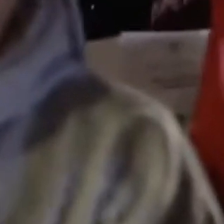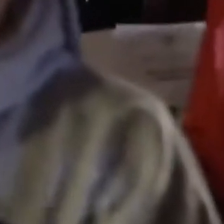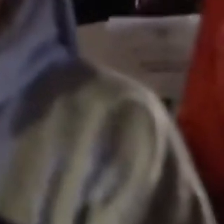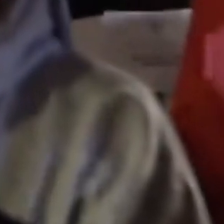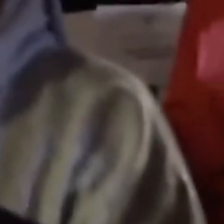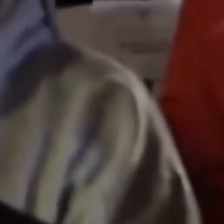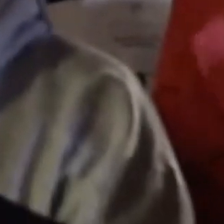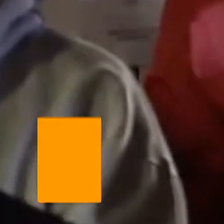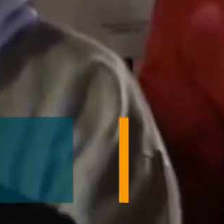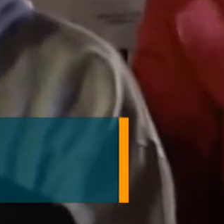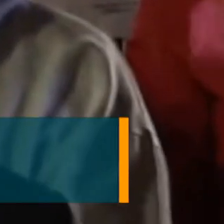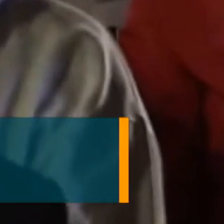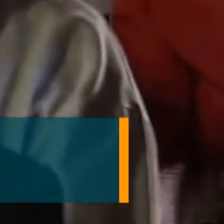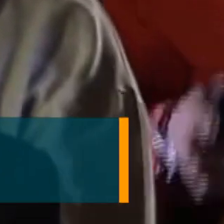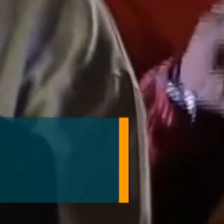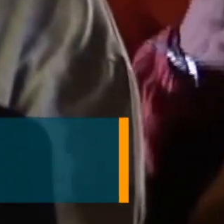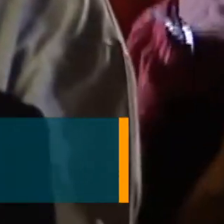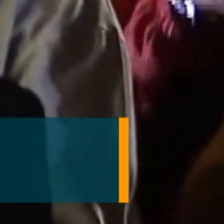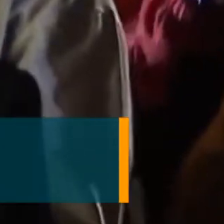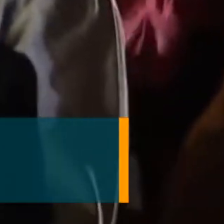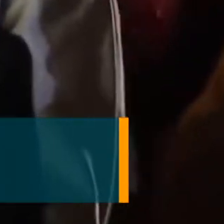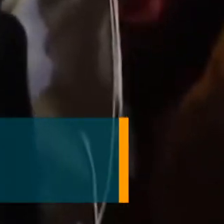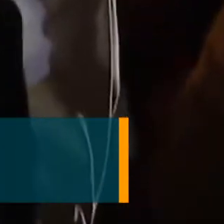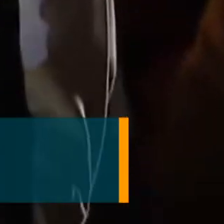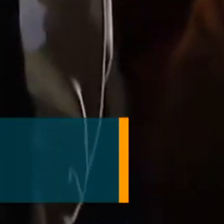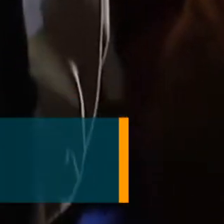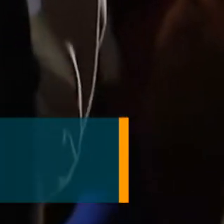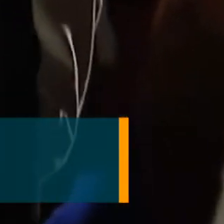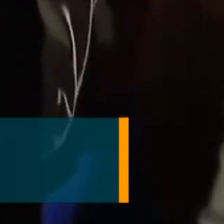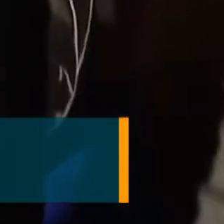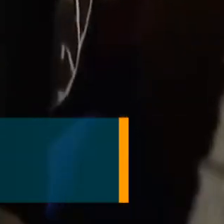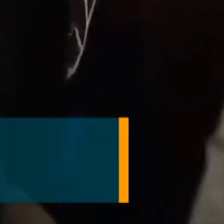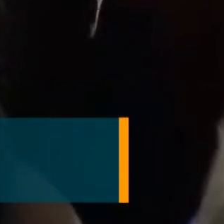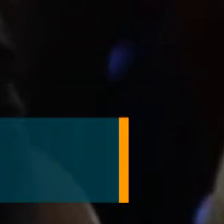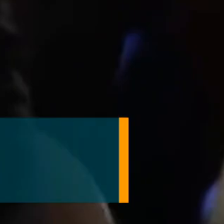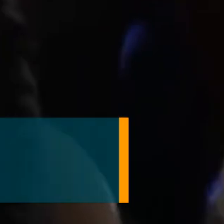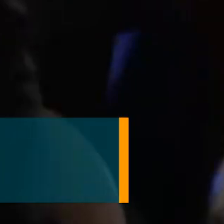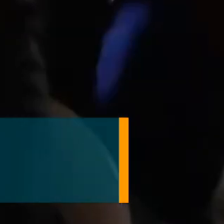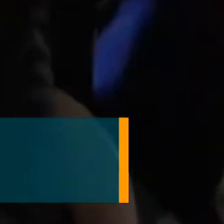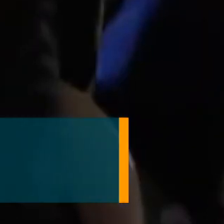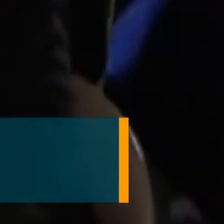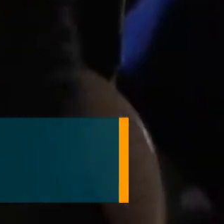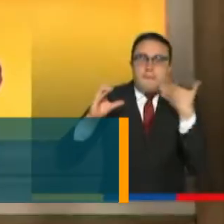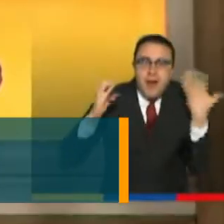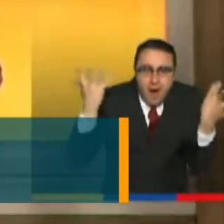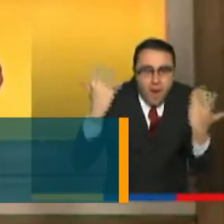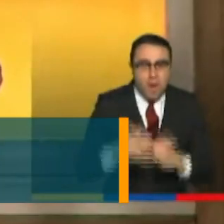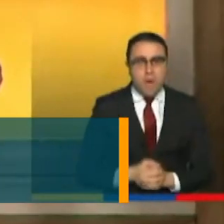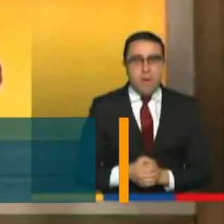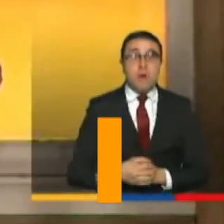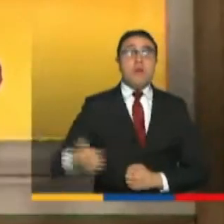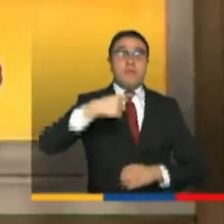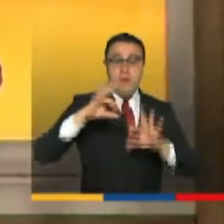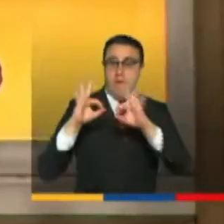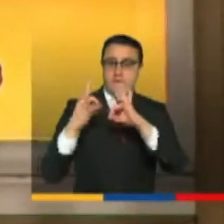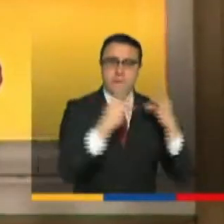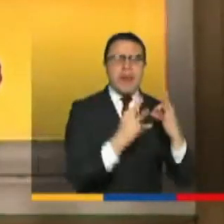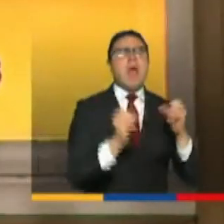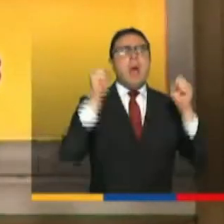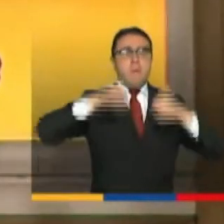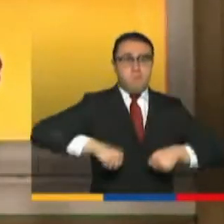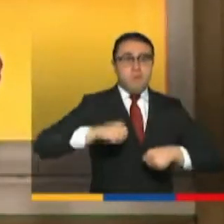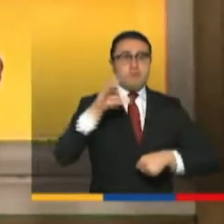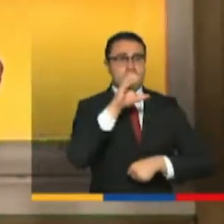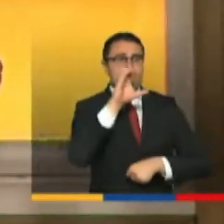Durante la radicación de la segunda reforma presentada por el Gobierno Nacional, el presidente Gustavo Petro destacó la necesidad de cambiar un modelo